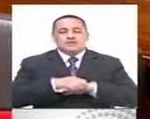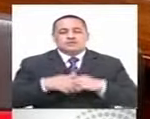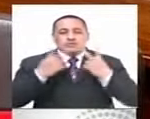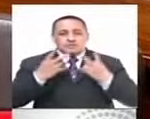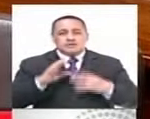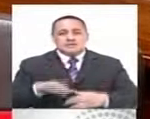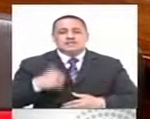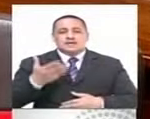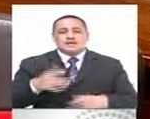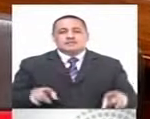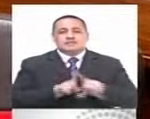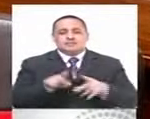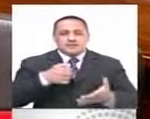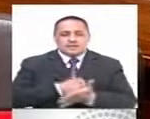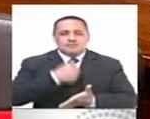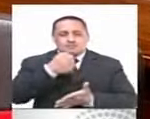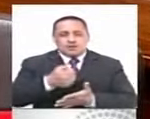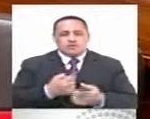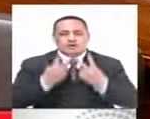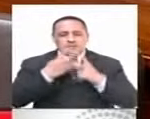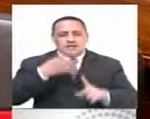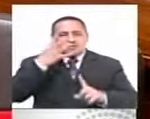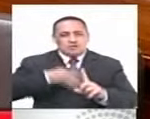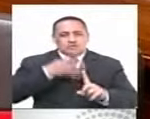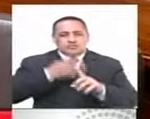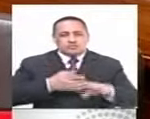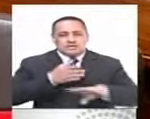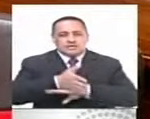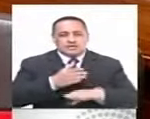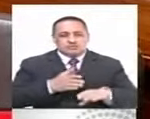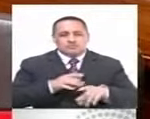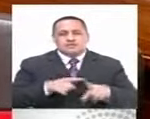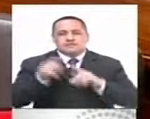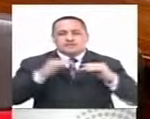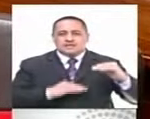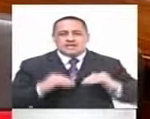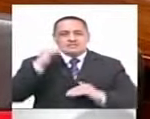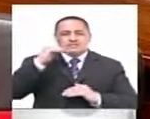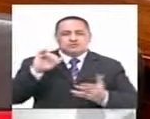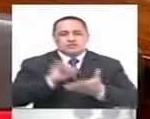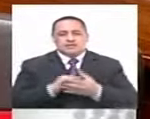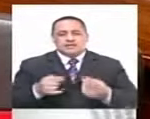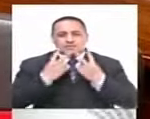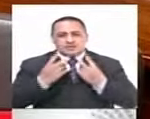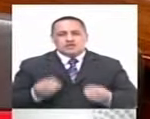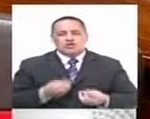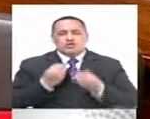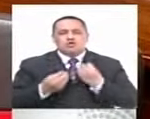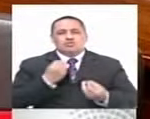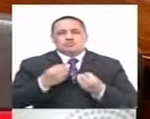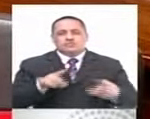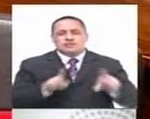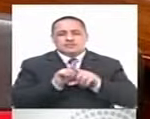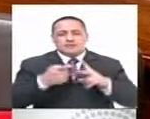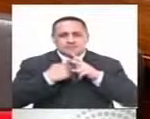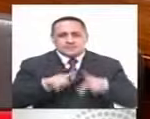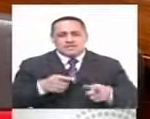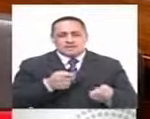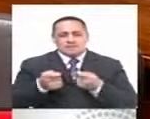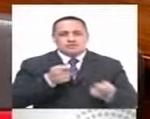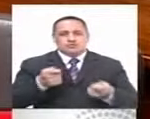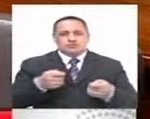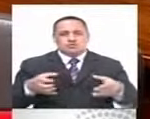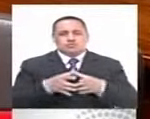hay el financiamiento a las evaluaciones de ingreso, de acceso, de ascenso, que es la forma como hay que proceder en la